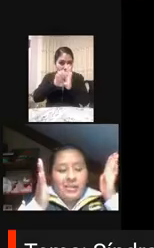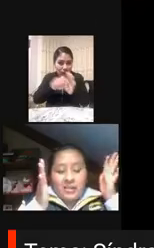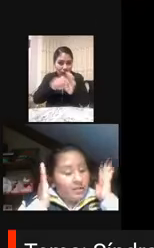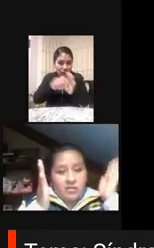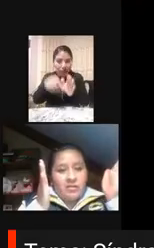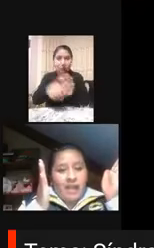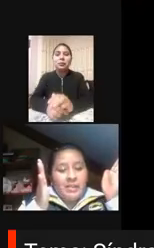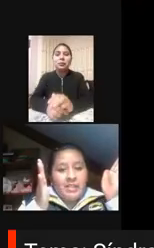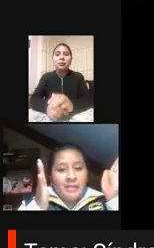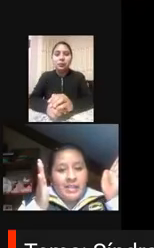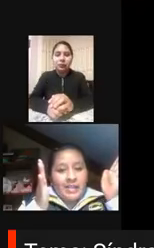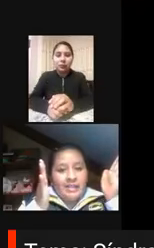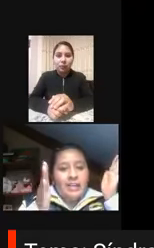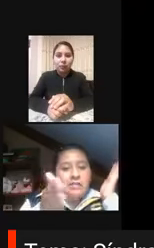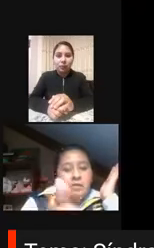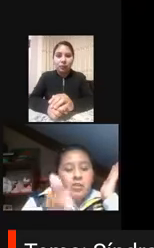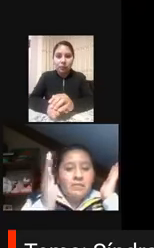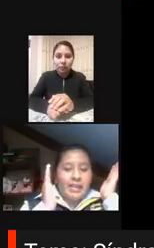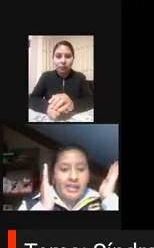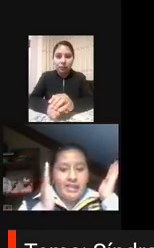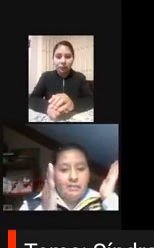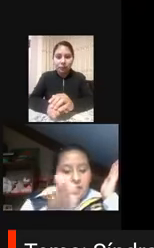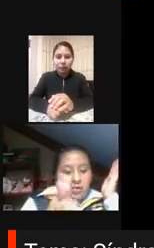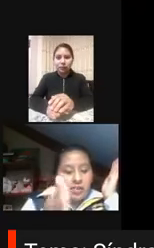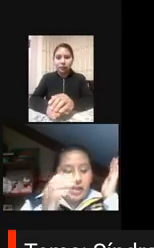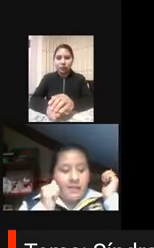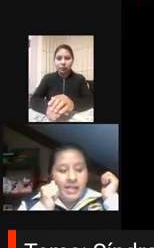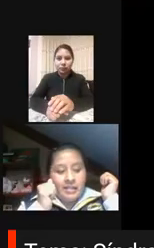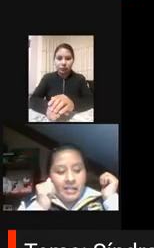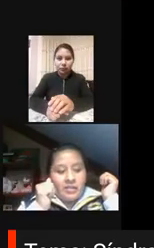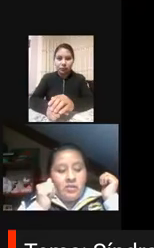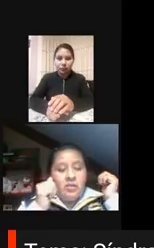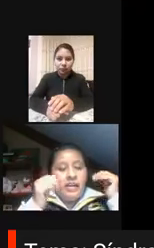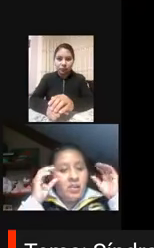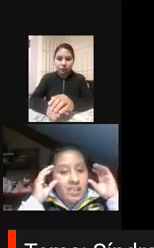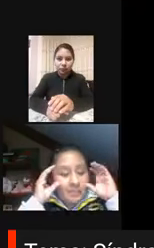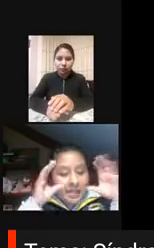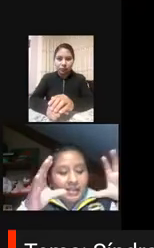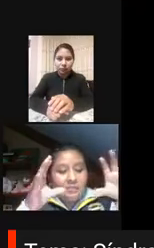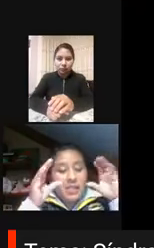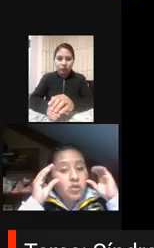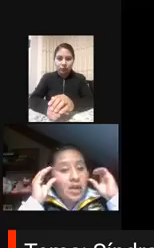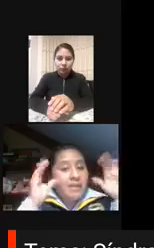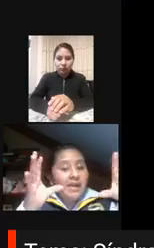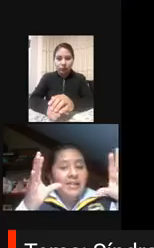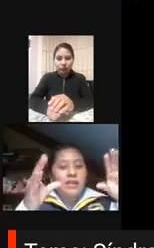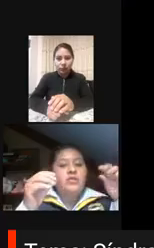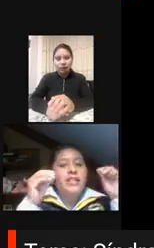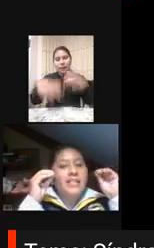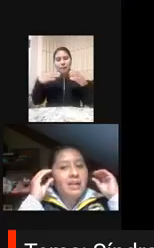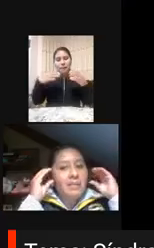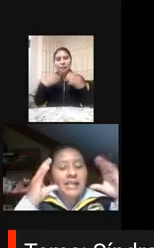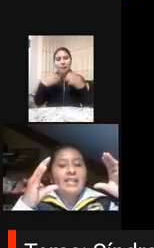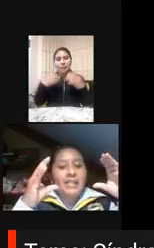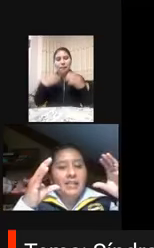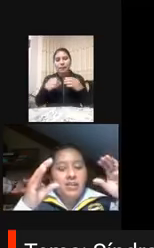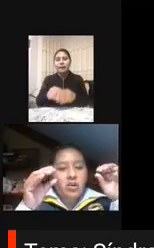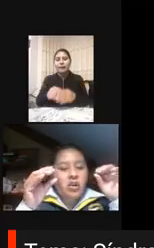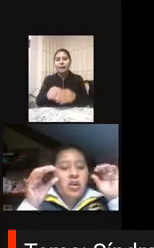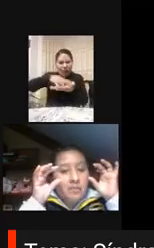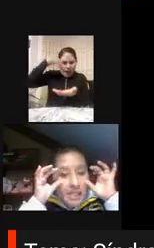ellos aprenden de manera lenta. Aquí vemos imágenes, pictogramas, ¿no? Ellos aprenden visualmente, utilizan más